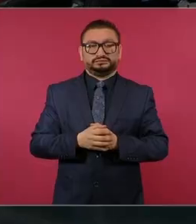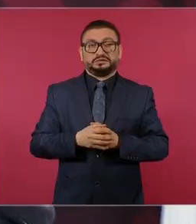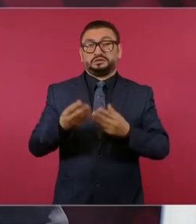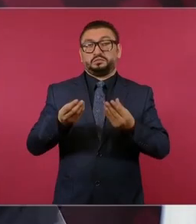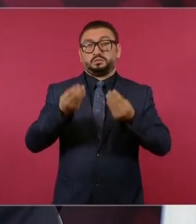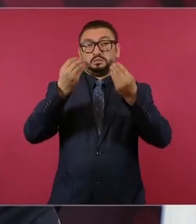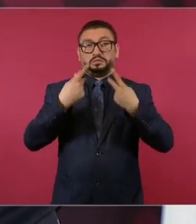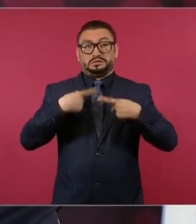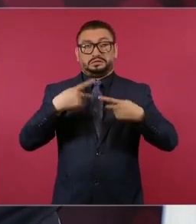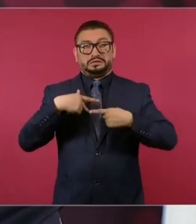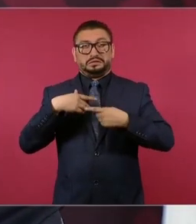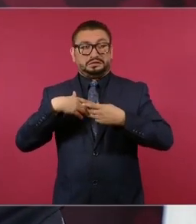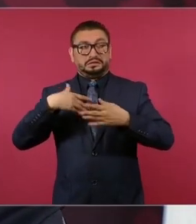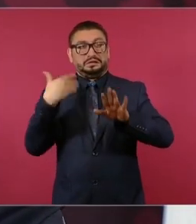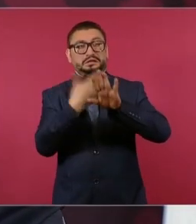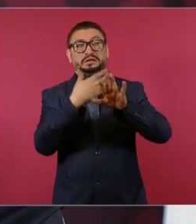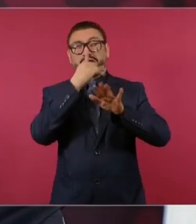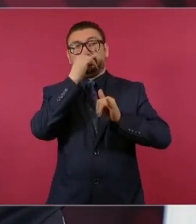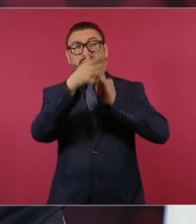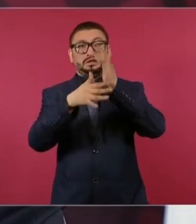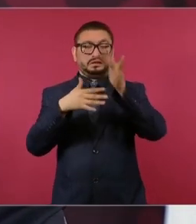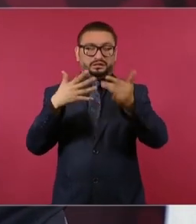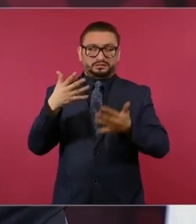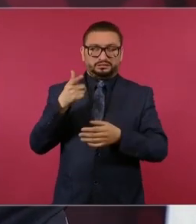enseñando el cobre.